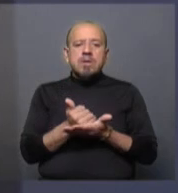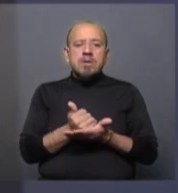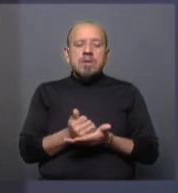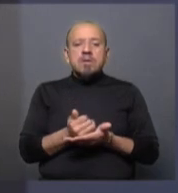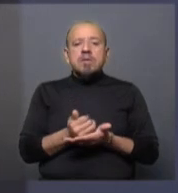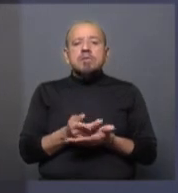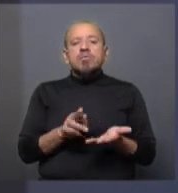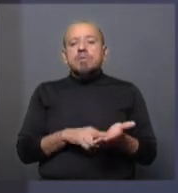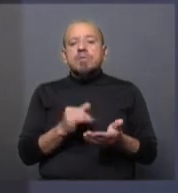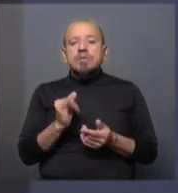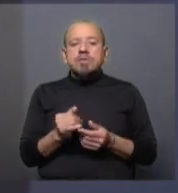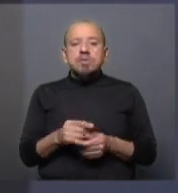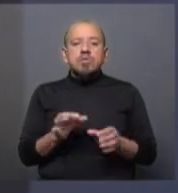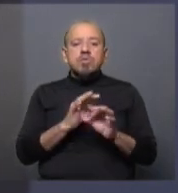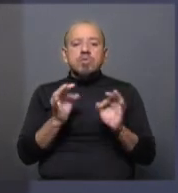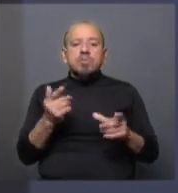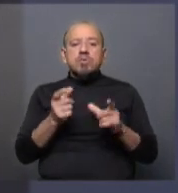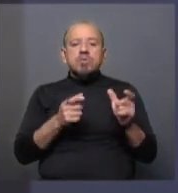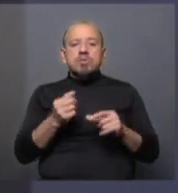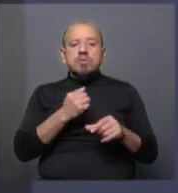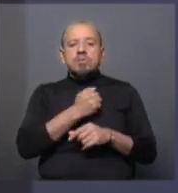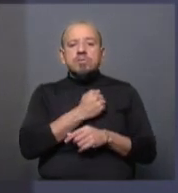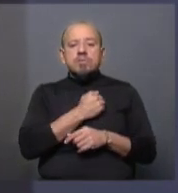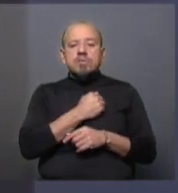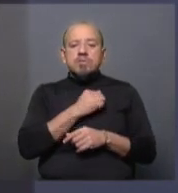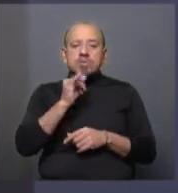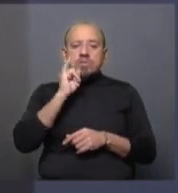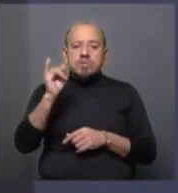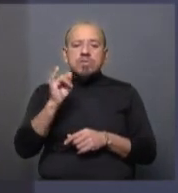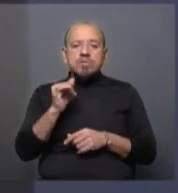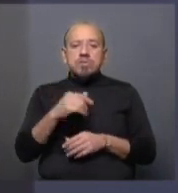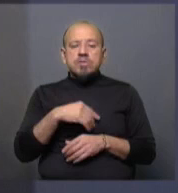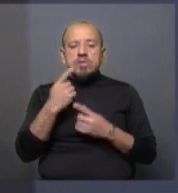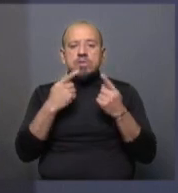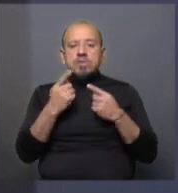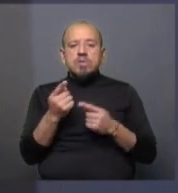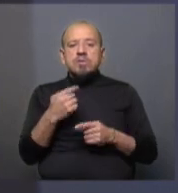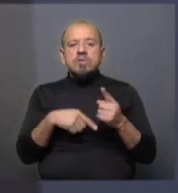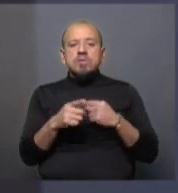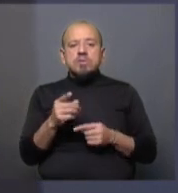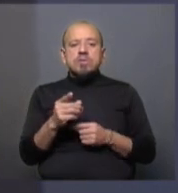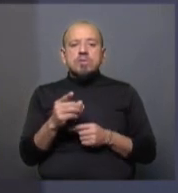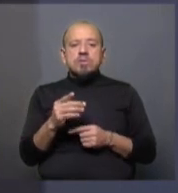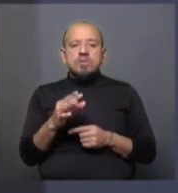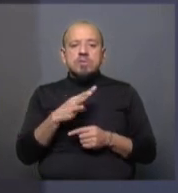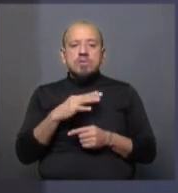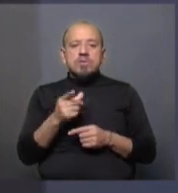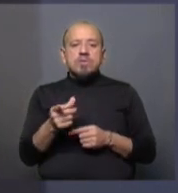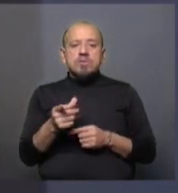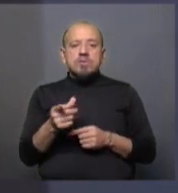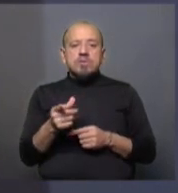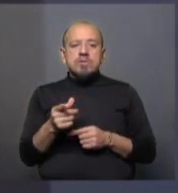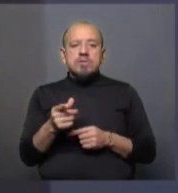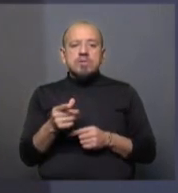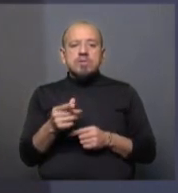resuelva O tal vez la gente tiene miedo a hacer la denuncia o tiene miedo de hablar y bueno todo esto que sucedió ahora con el caso tan